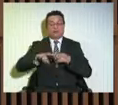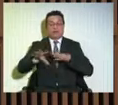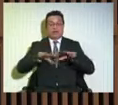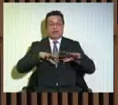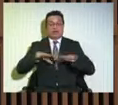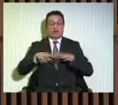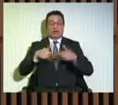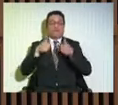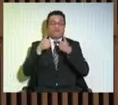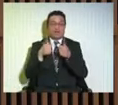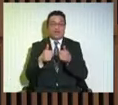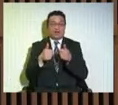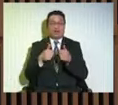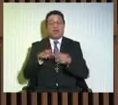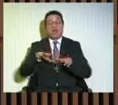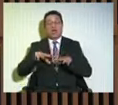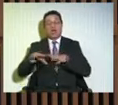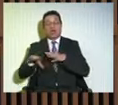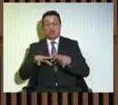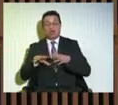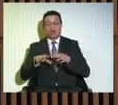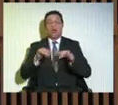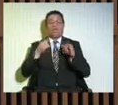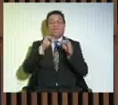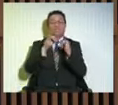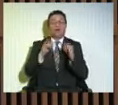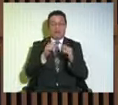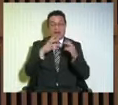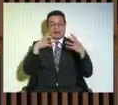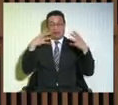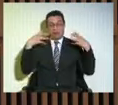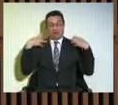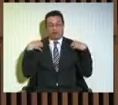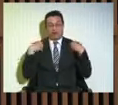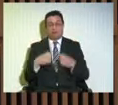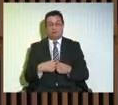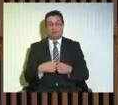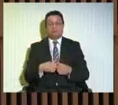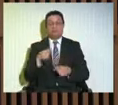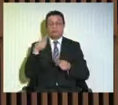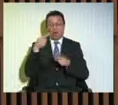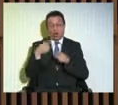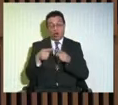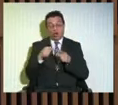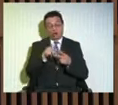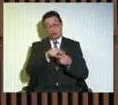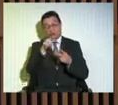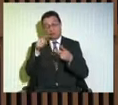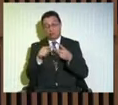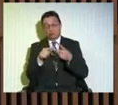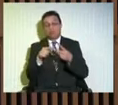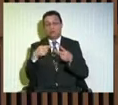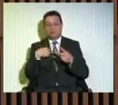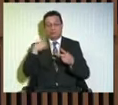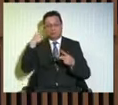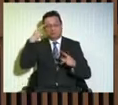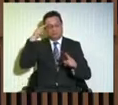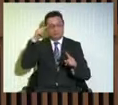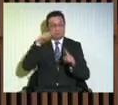manera bien y hacer las cosas de manera responsable. Otro eje de lo que nos mueve